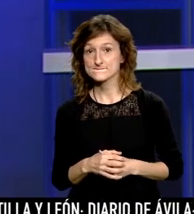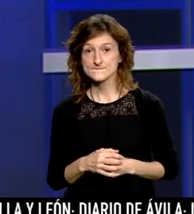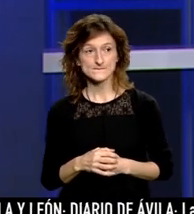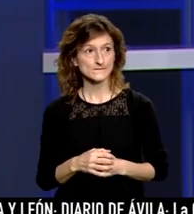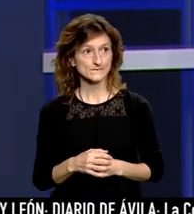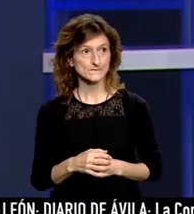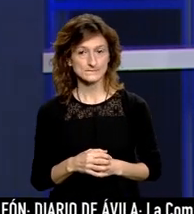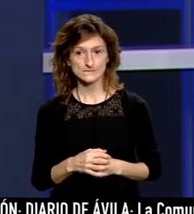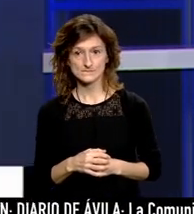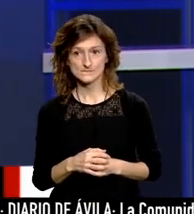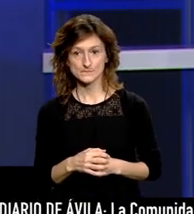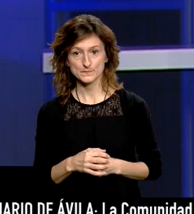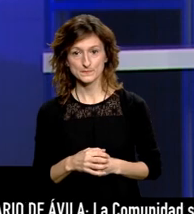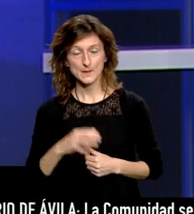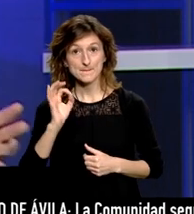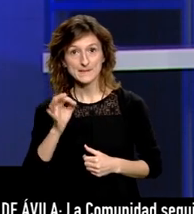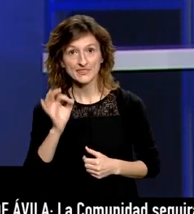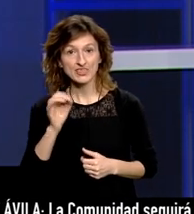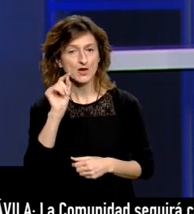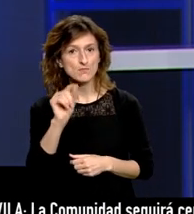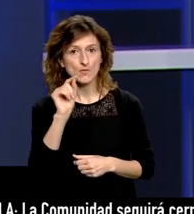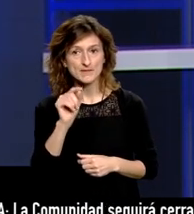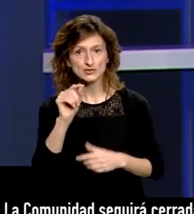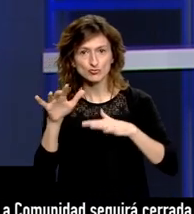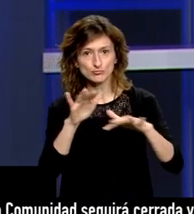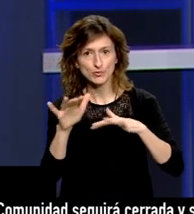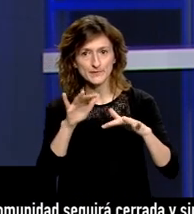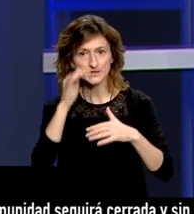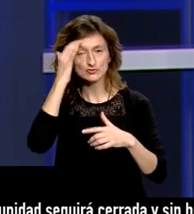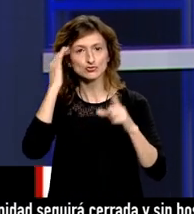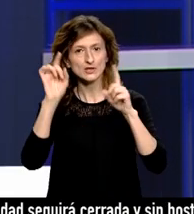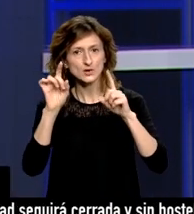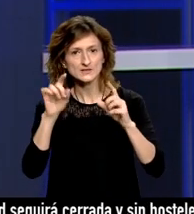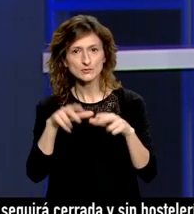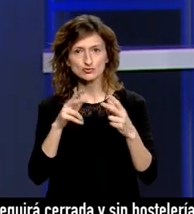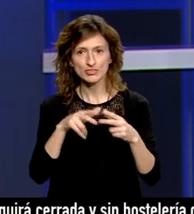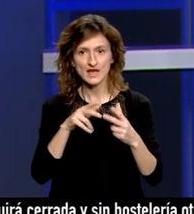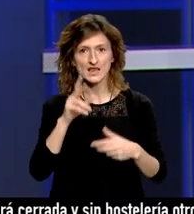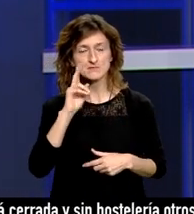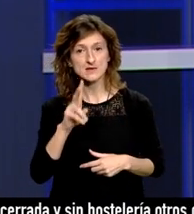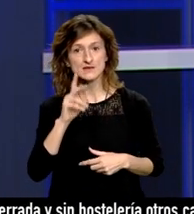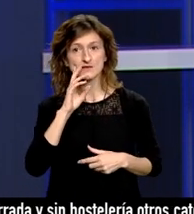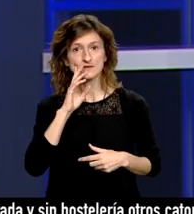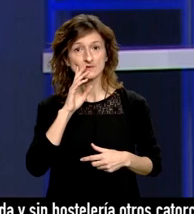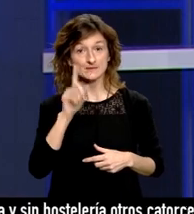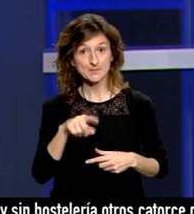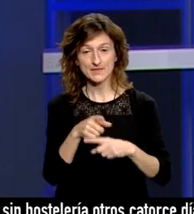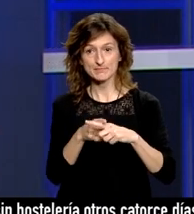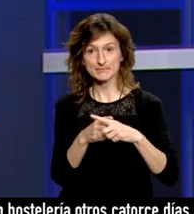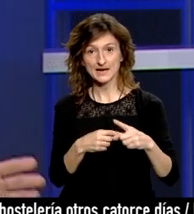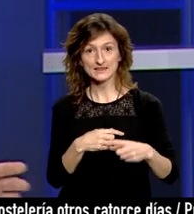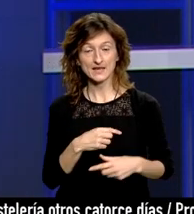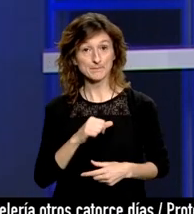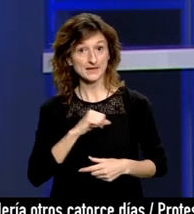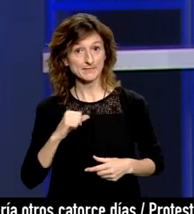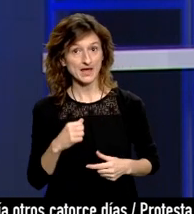También es verdad que en estos momentos tan de movimientos educativos y sociales, también hay una parte de la educación, la